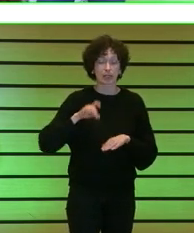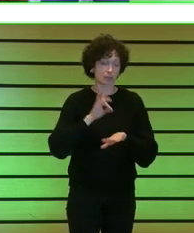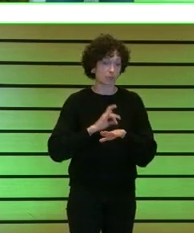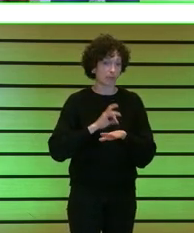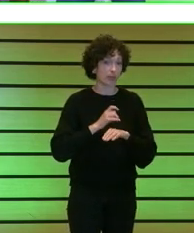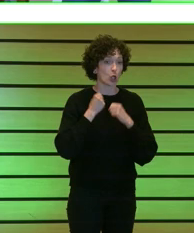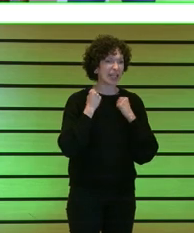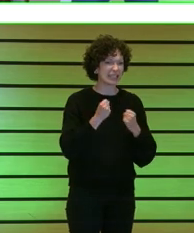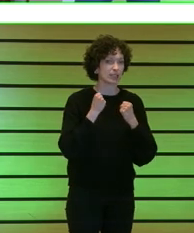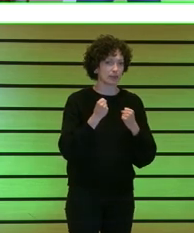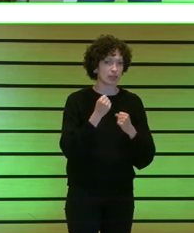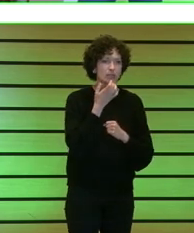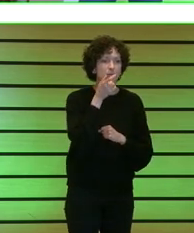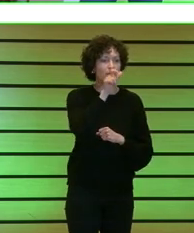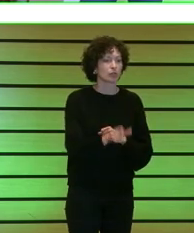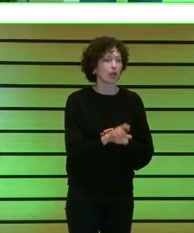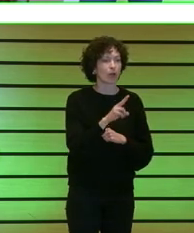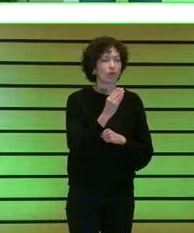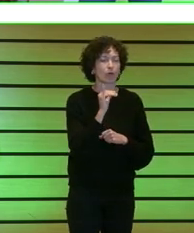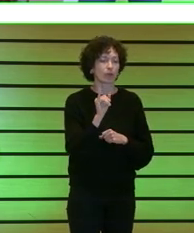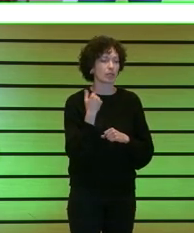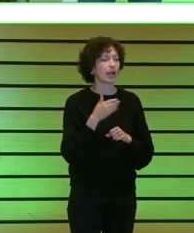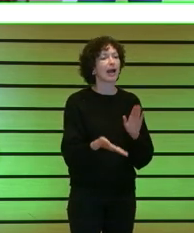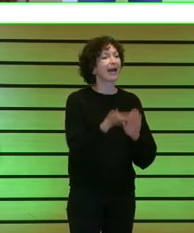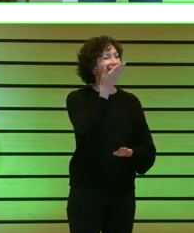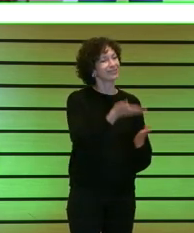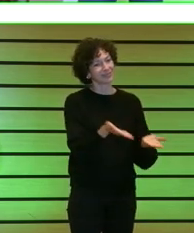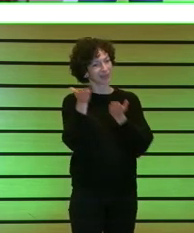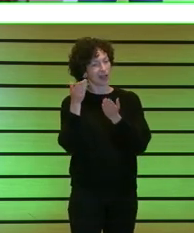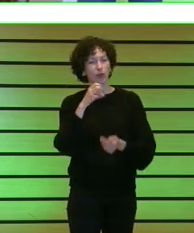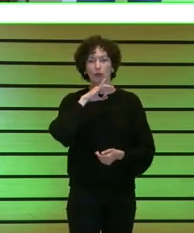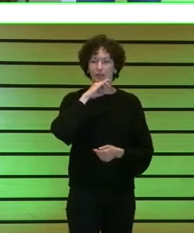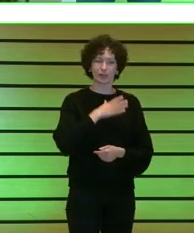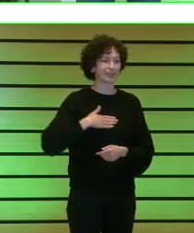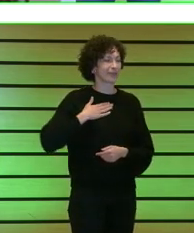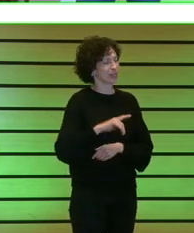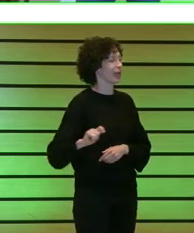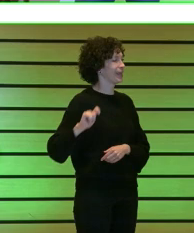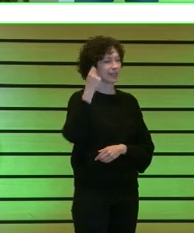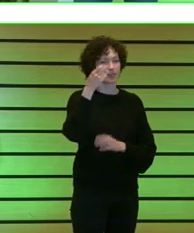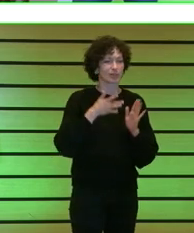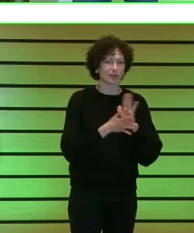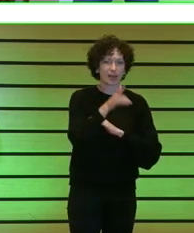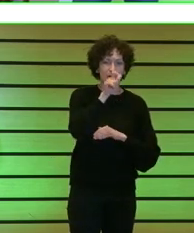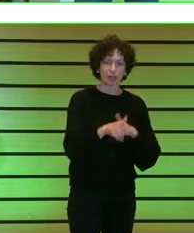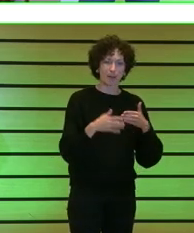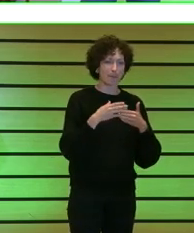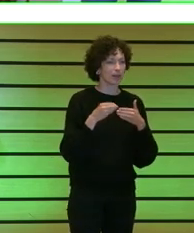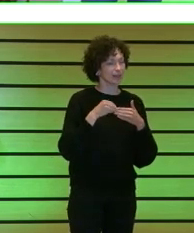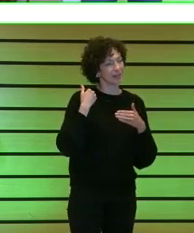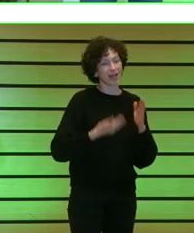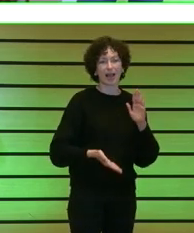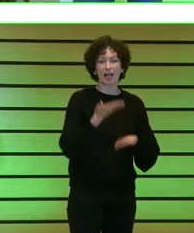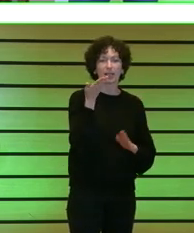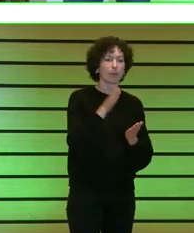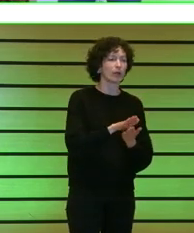con dar de alta del paciente de la UCI nos quedábamos contentos y satisfechos éxito hemos dado de alta un paciente de la UCI no se ha muerto